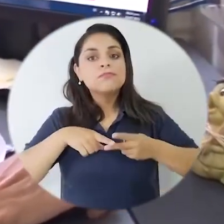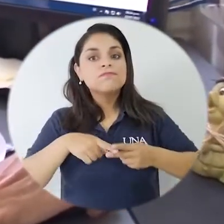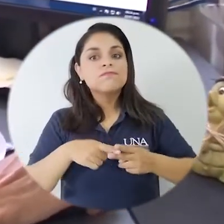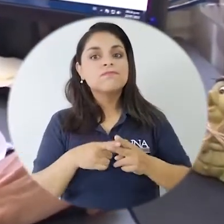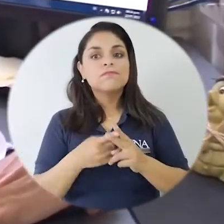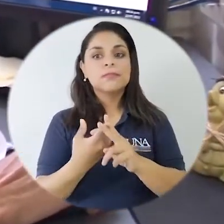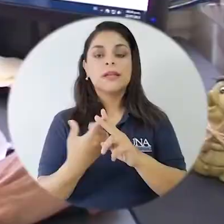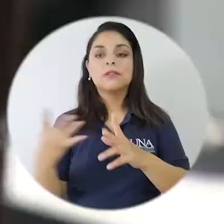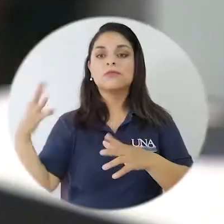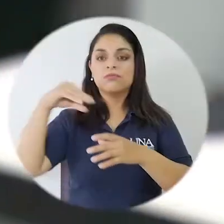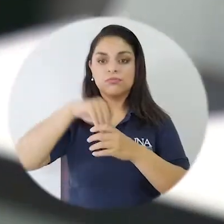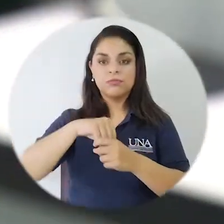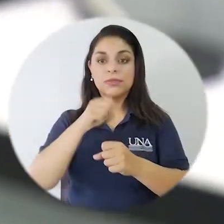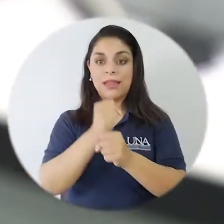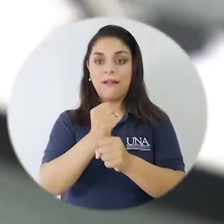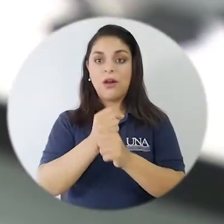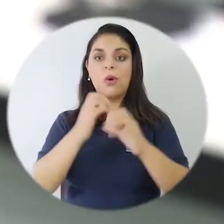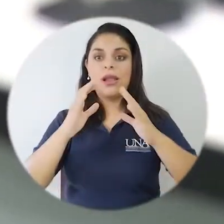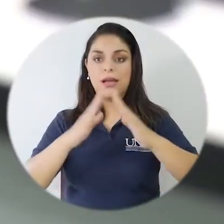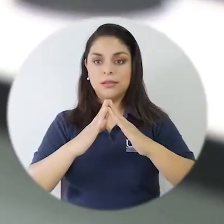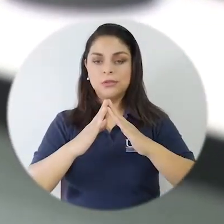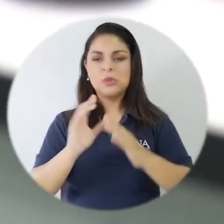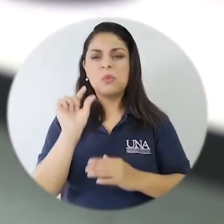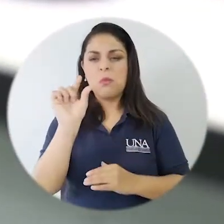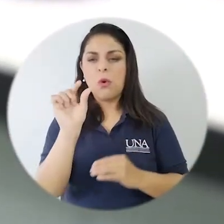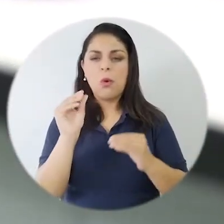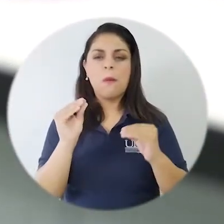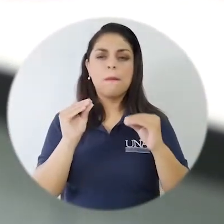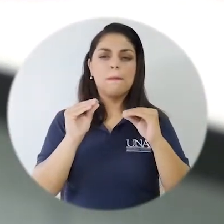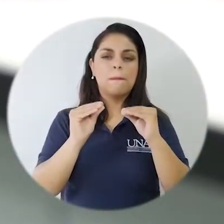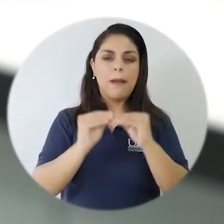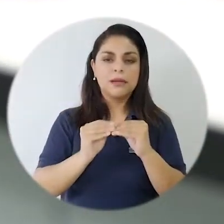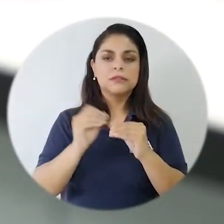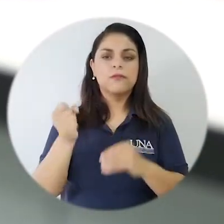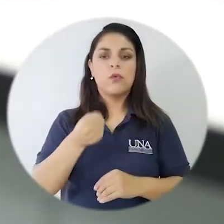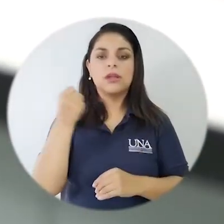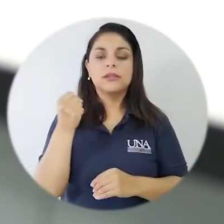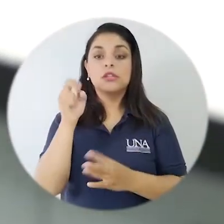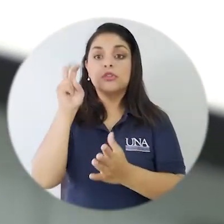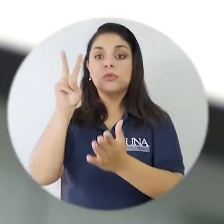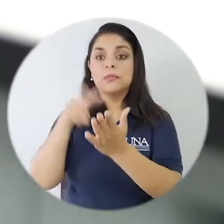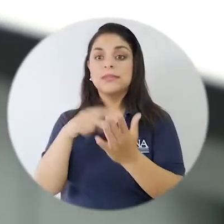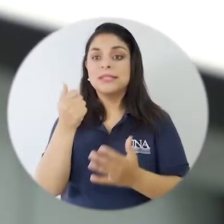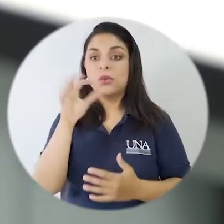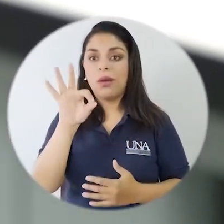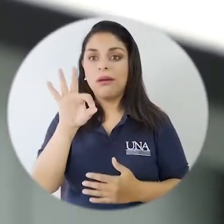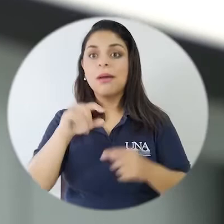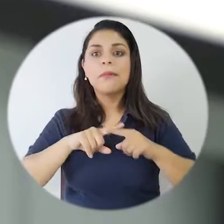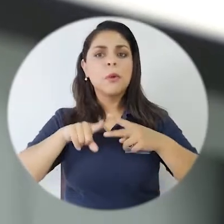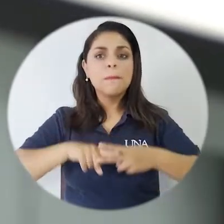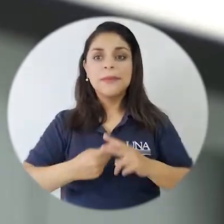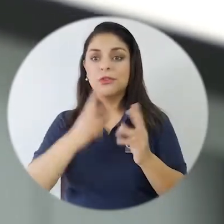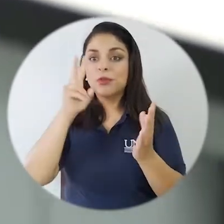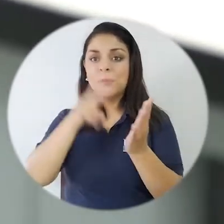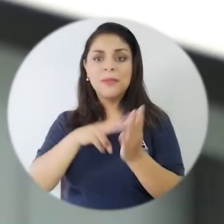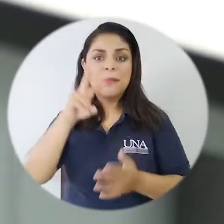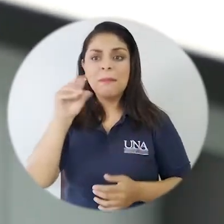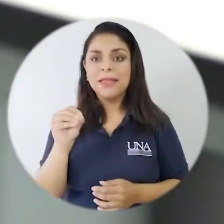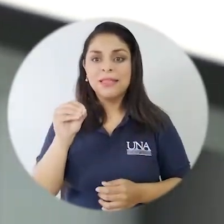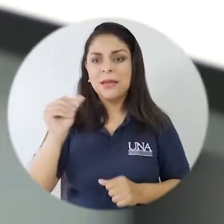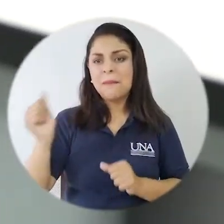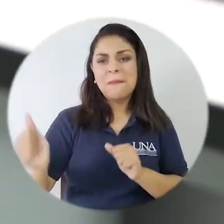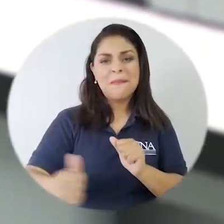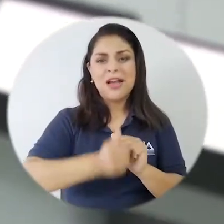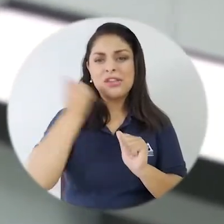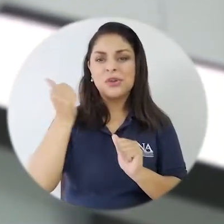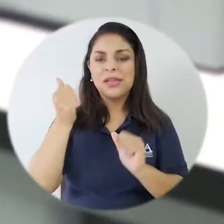tuvo un primer inicio en la incorporación de teletrabajo, más sistemáticamente desde 2019, pero es a partir de